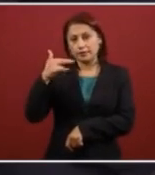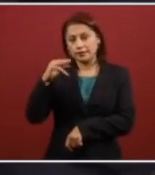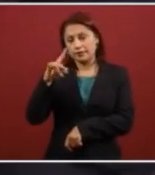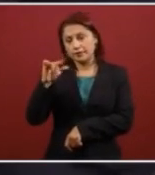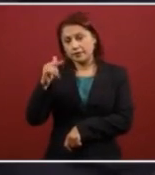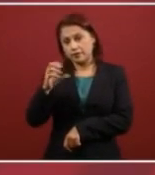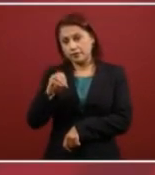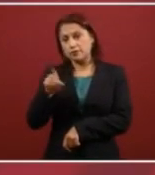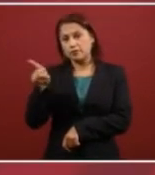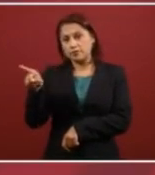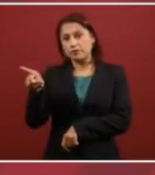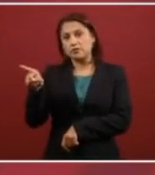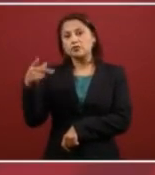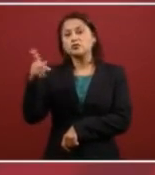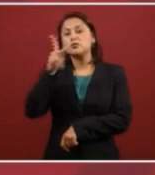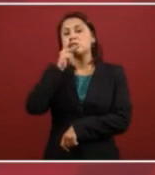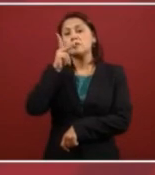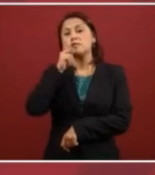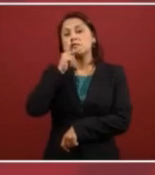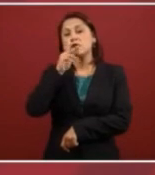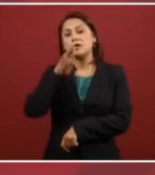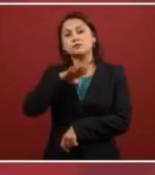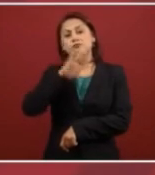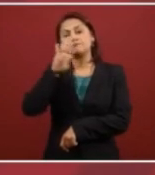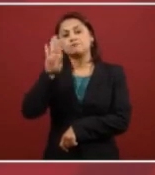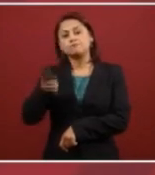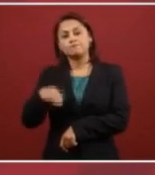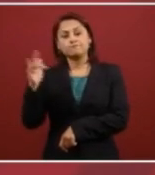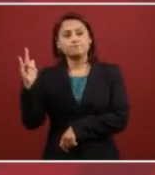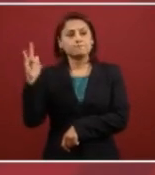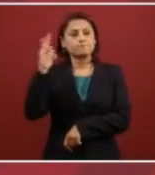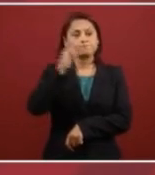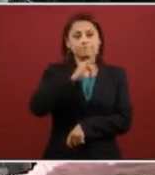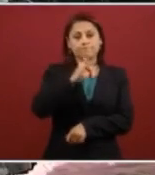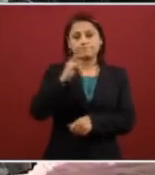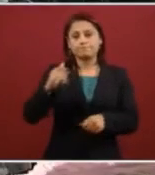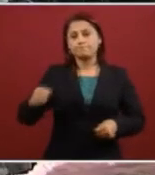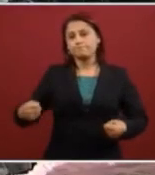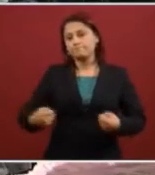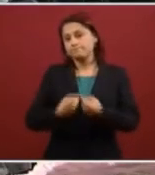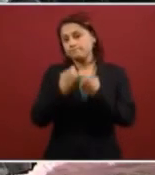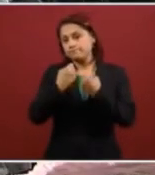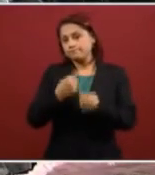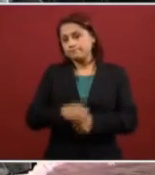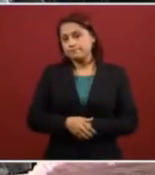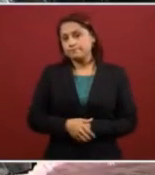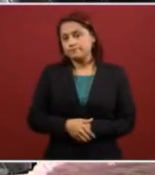En una avioneta. In an airplane. En